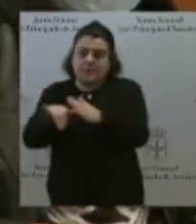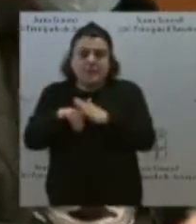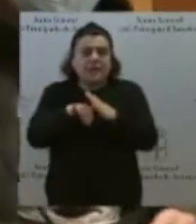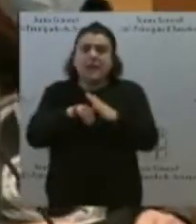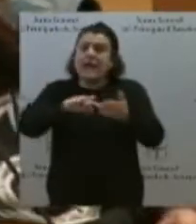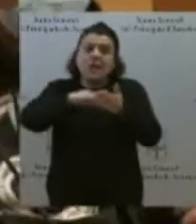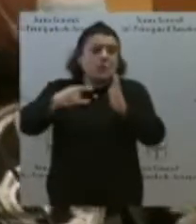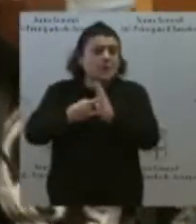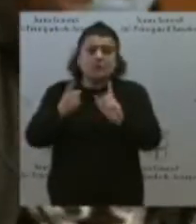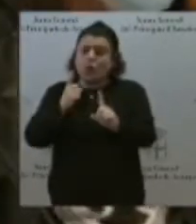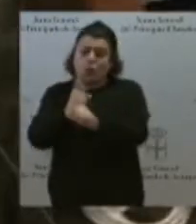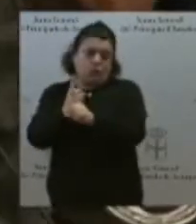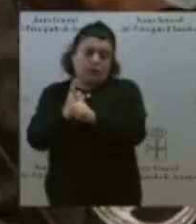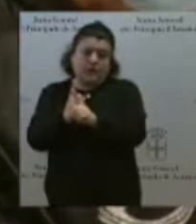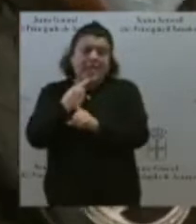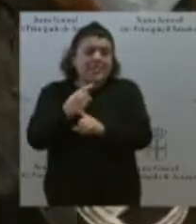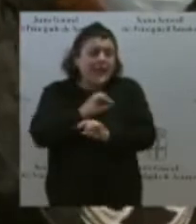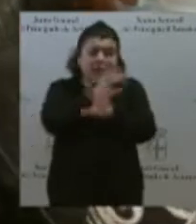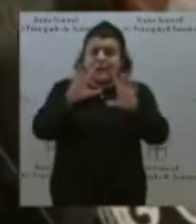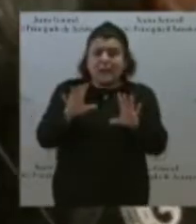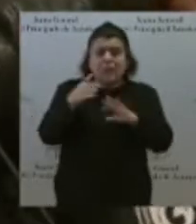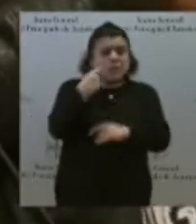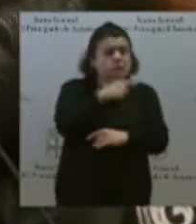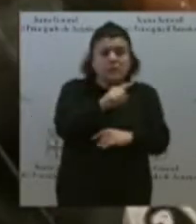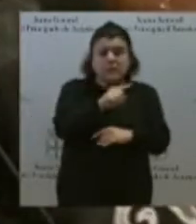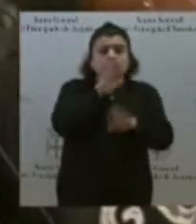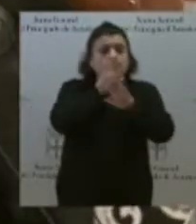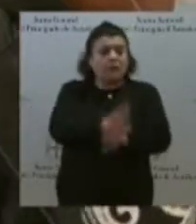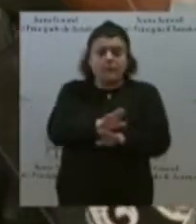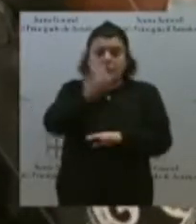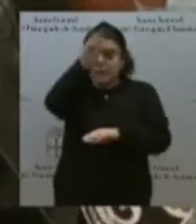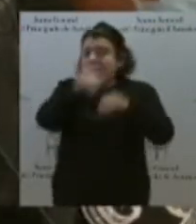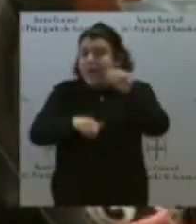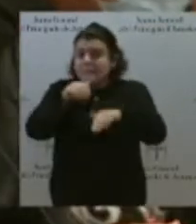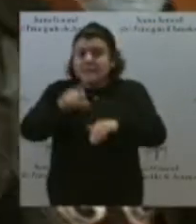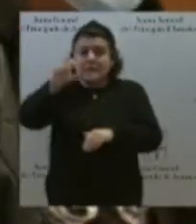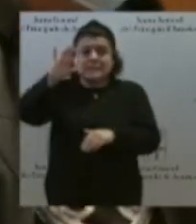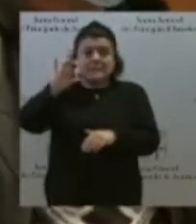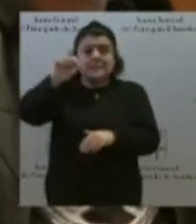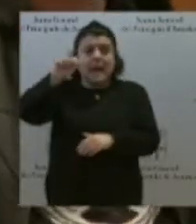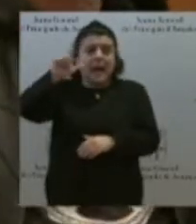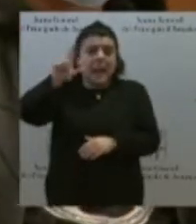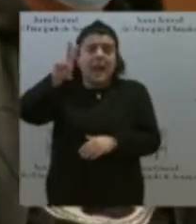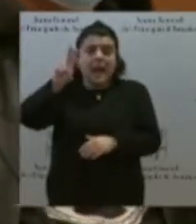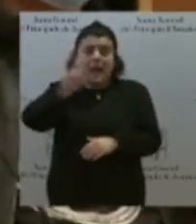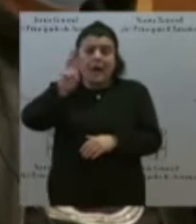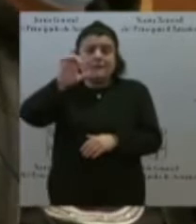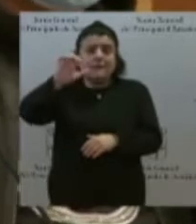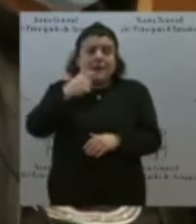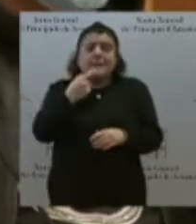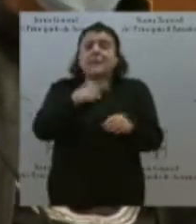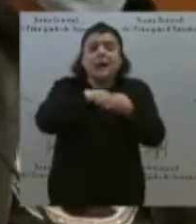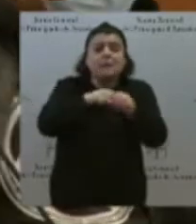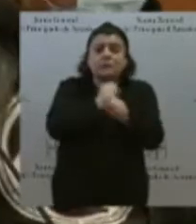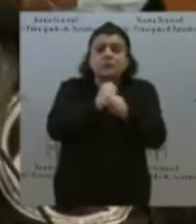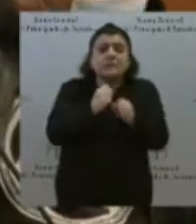están ustedes a favor de la mina de Salave y den ustedes cifras concretas de cuáles van a ser el número de puestos de trabajo y la calidad de esos puestos de trabajo, a ver qué les